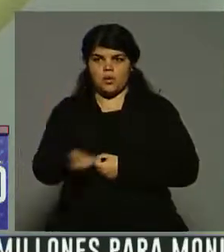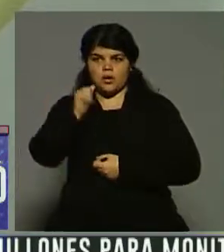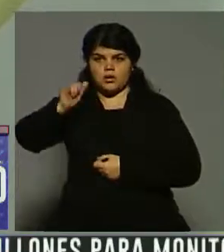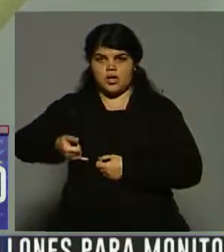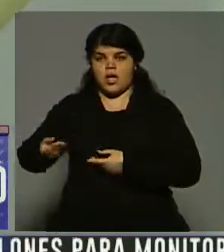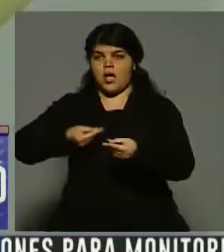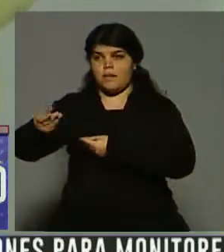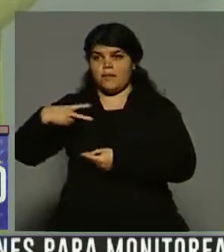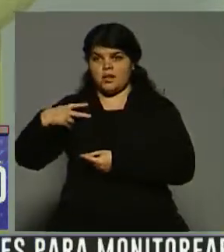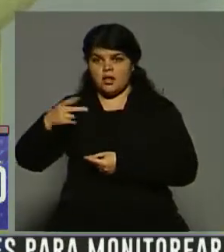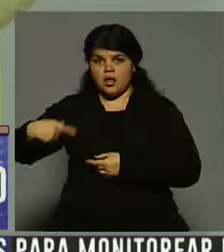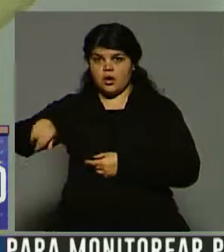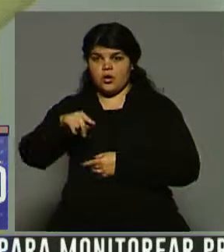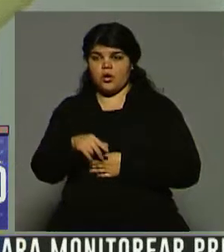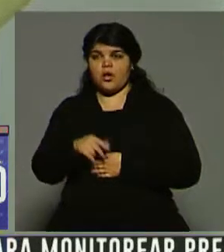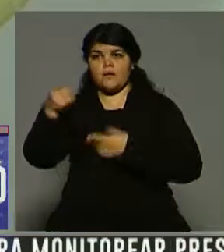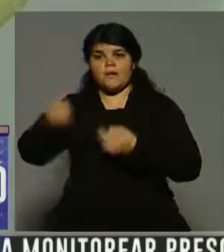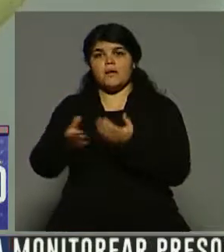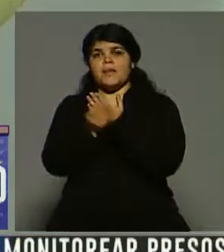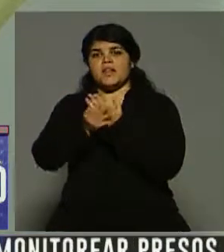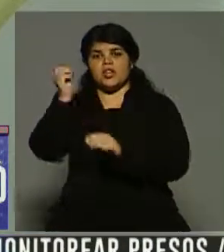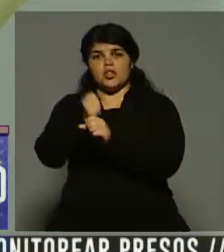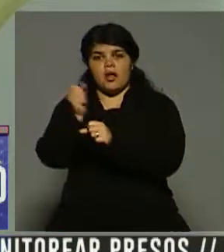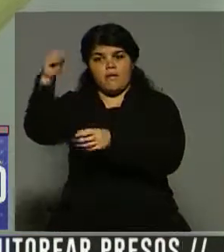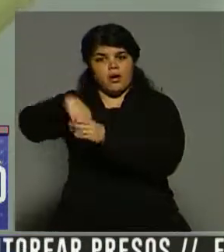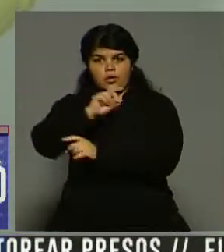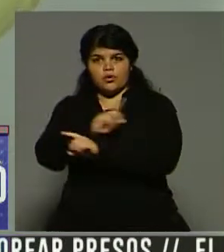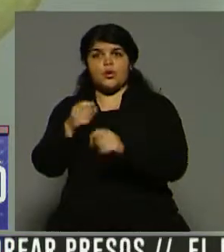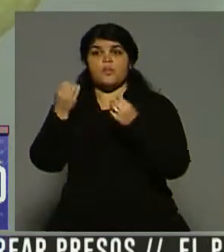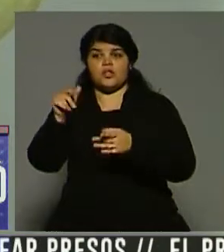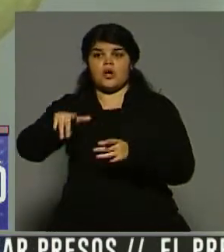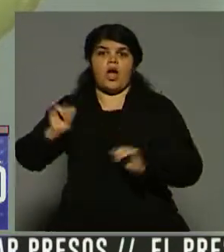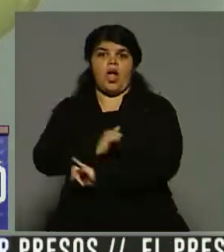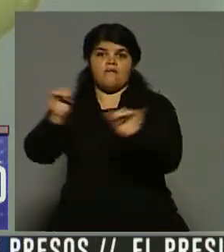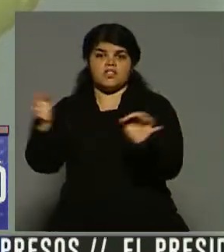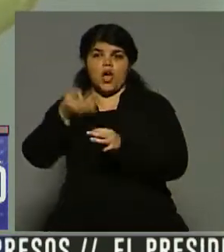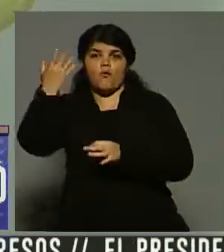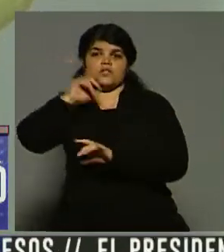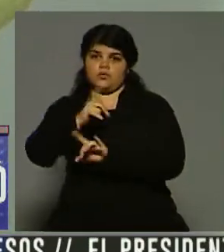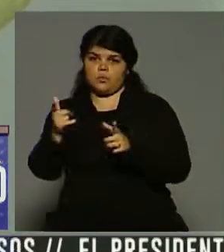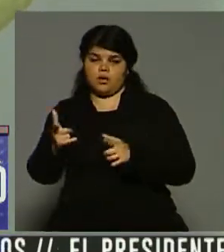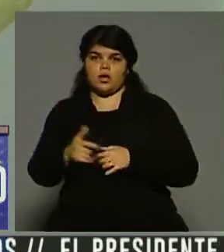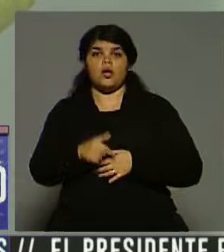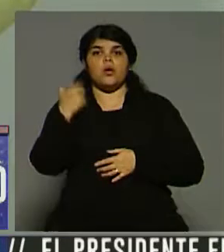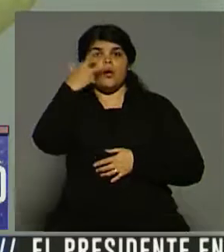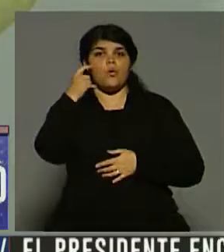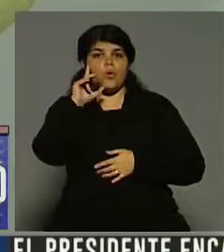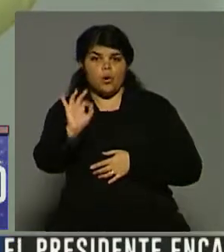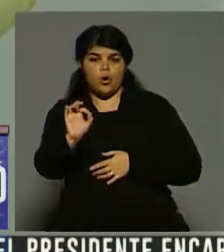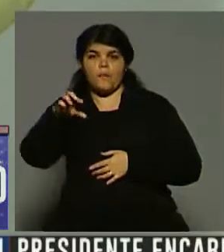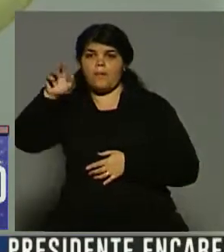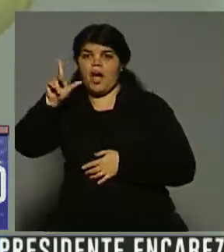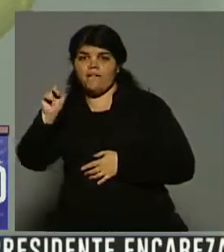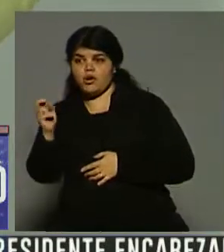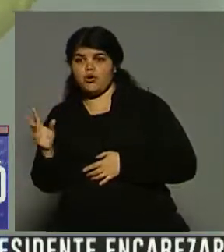marco en el cual se tendría que dar, que es el Ministerio de Trabajo, y es por eso que no está homologado. Igual Hugo Moyano y también su hijo Pablo dijeron